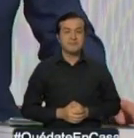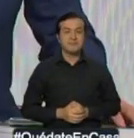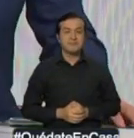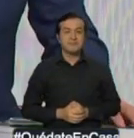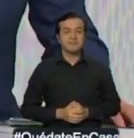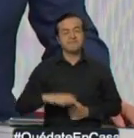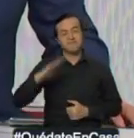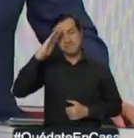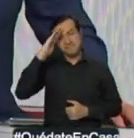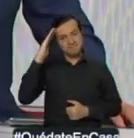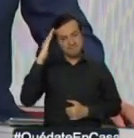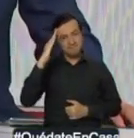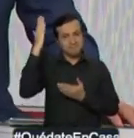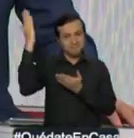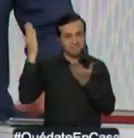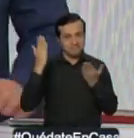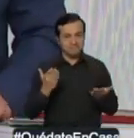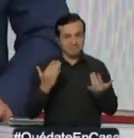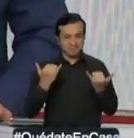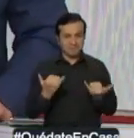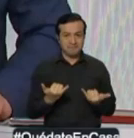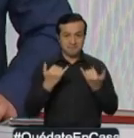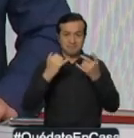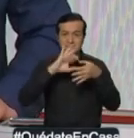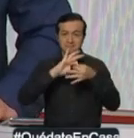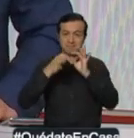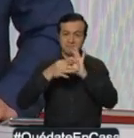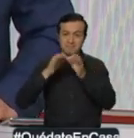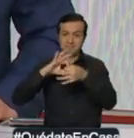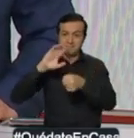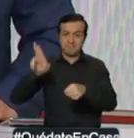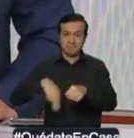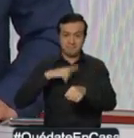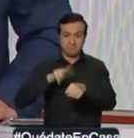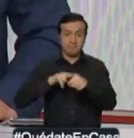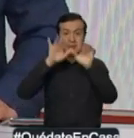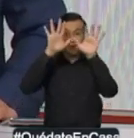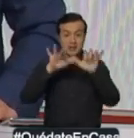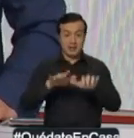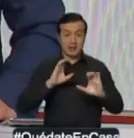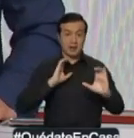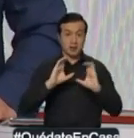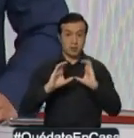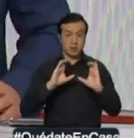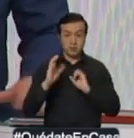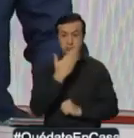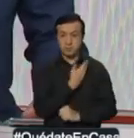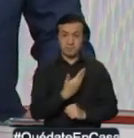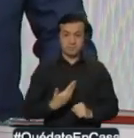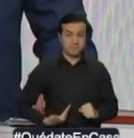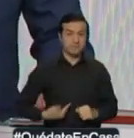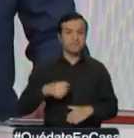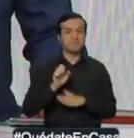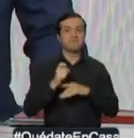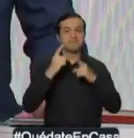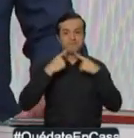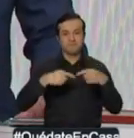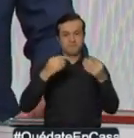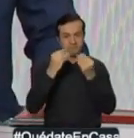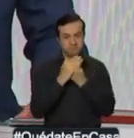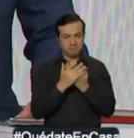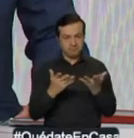saludos cordiales bienvenidos a esta cadena nacional dispuesta por la secretaria general de comunicación de la presidencia de la republica